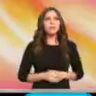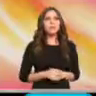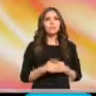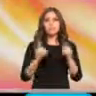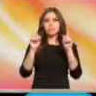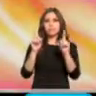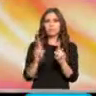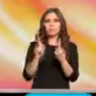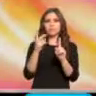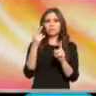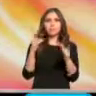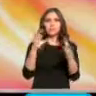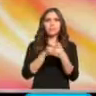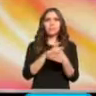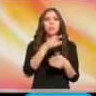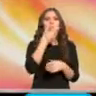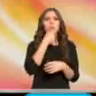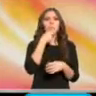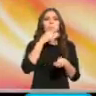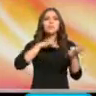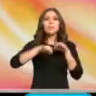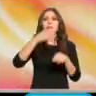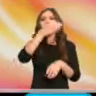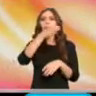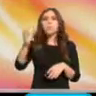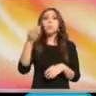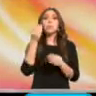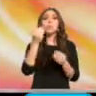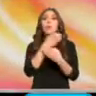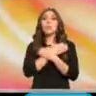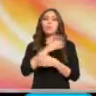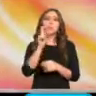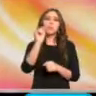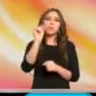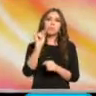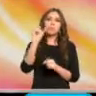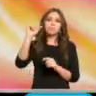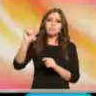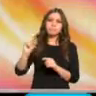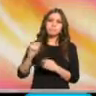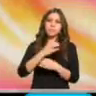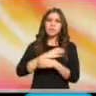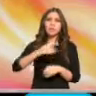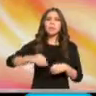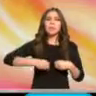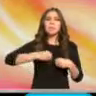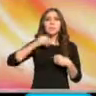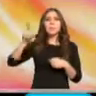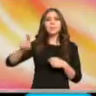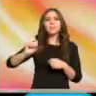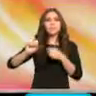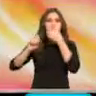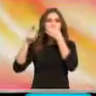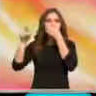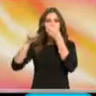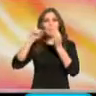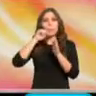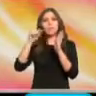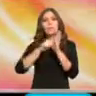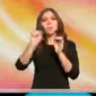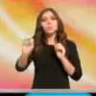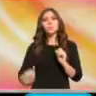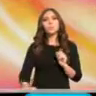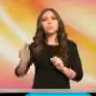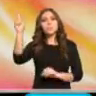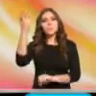un campesino muy, muy poco educado. Ella tampoco tiene mucha educación. Viven en el sur de los Estados Unidos. Y Jeff Nichols, que es el director